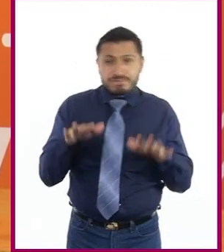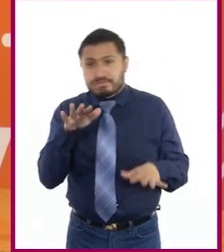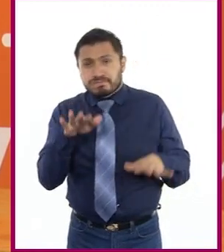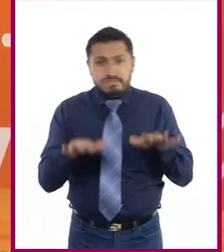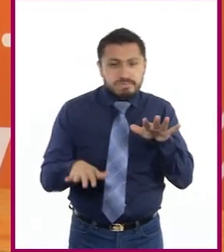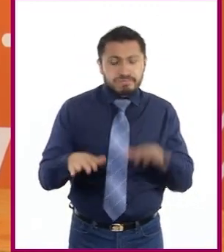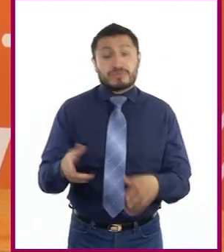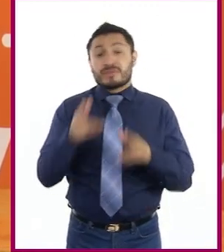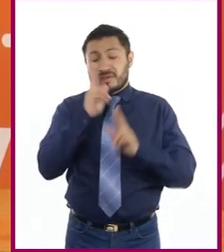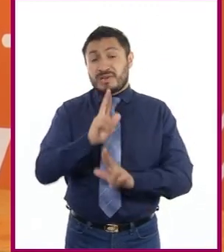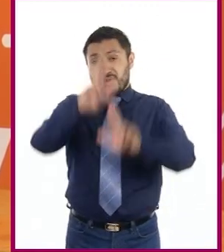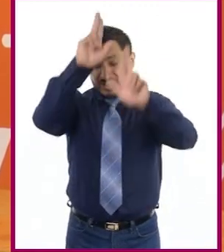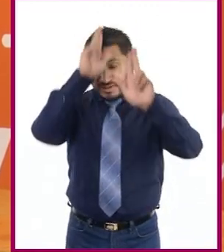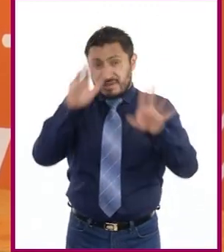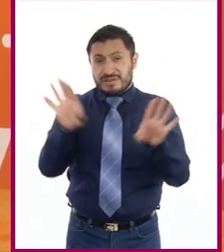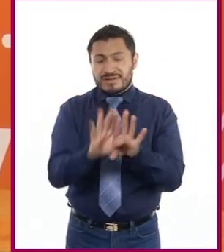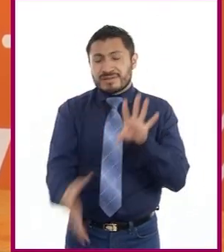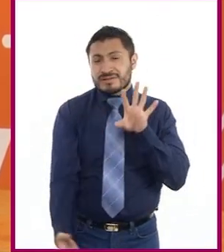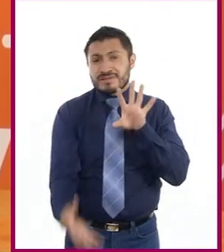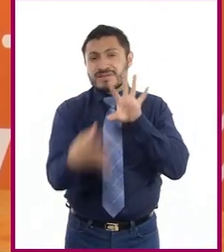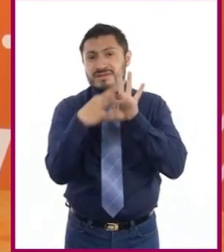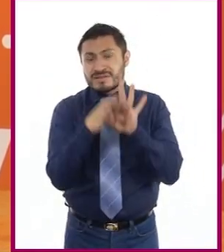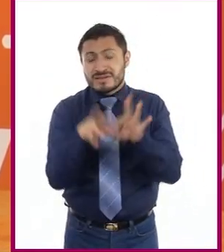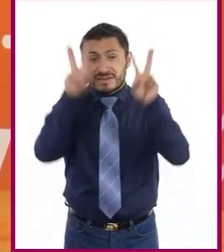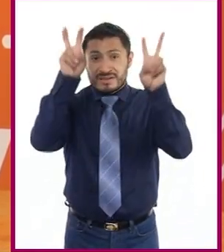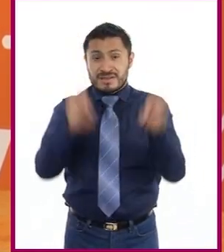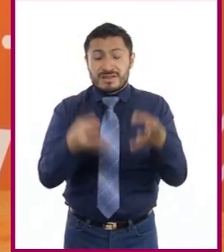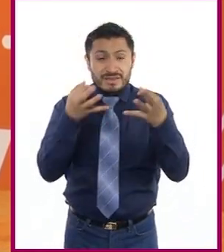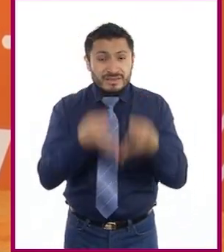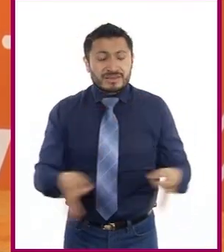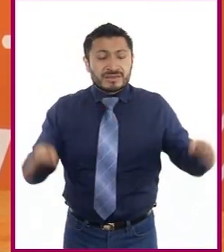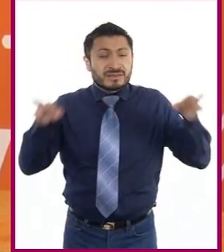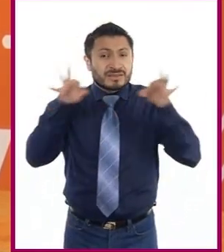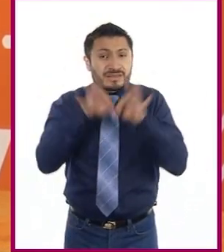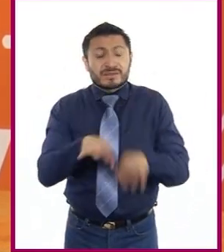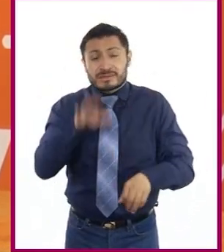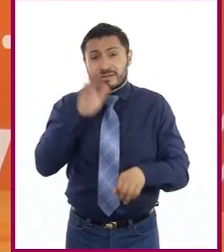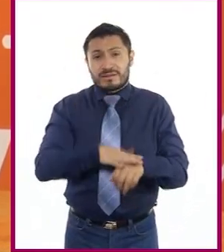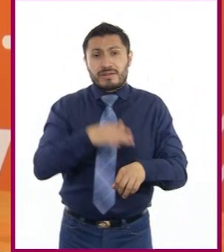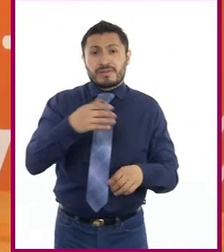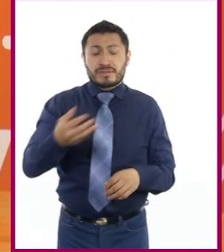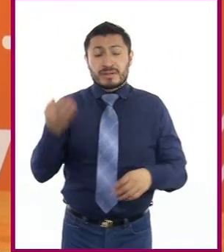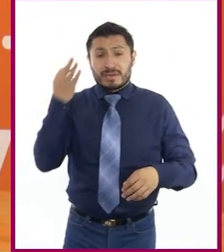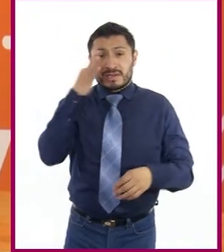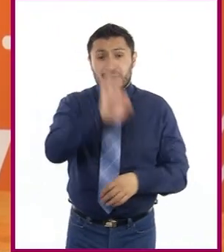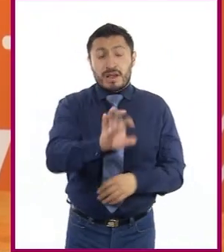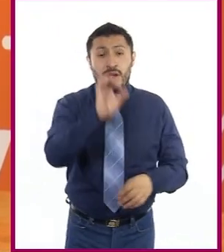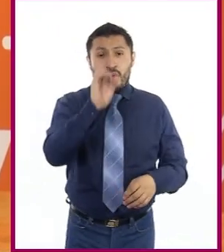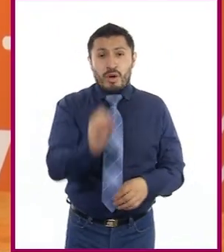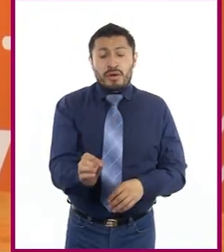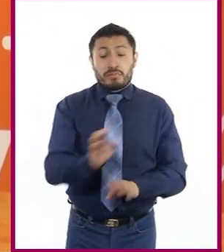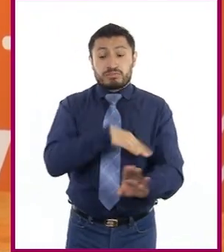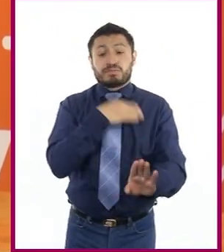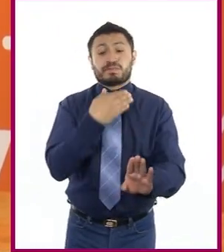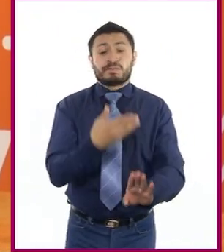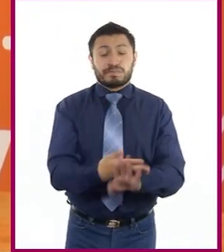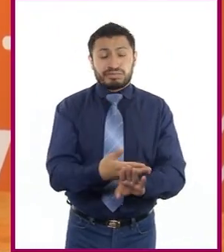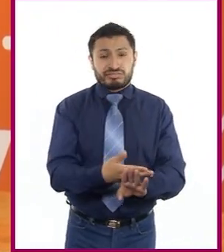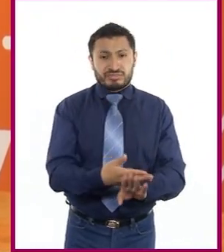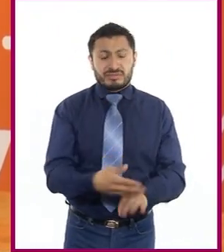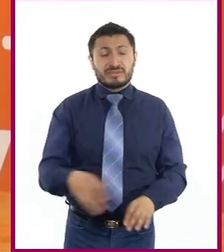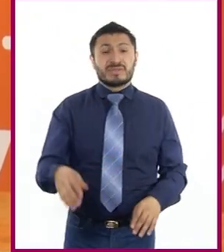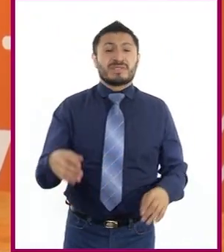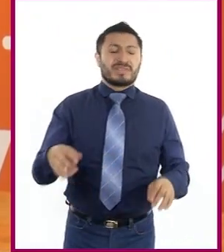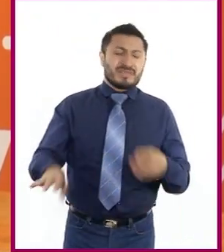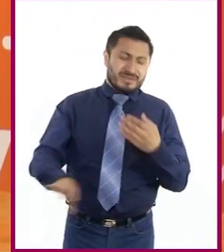El honor está directamente relacionado con el tema principal, ya que la traición o la ofensa mancillan el honor